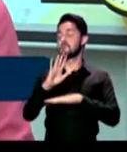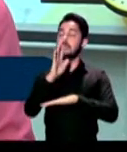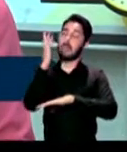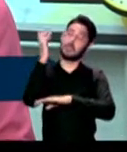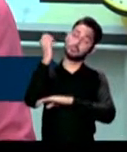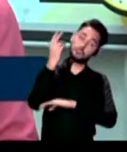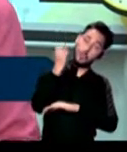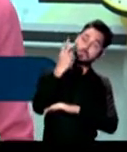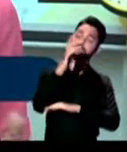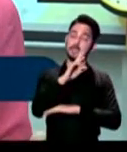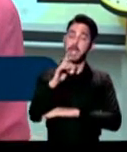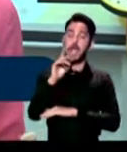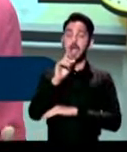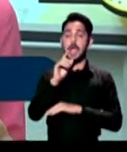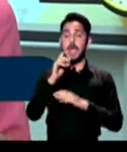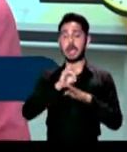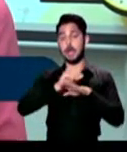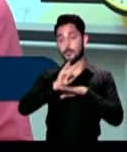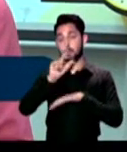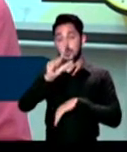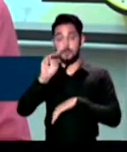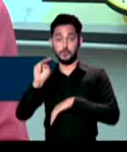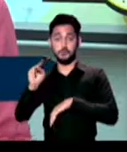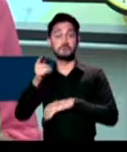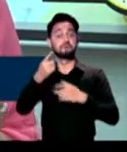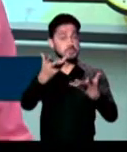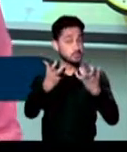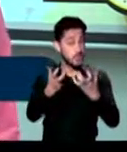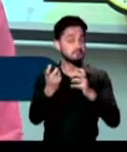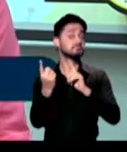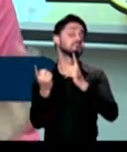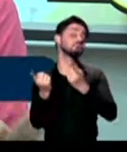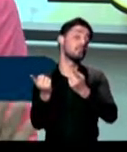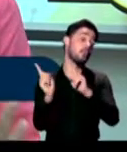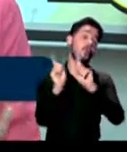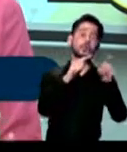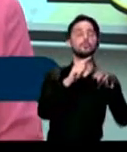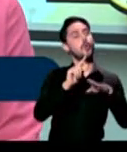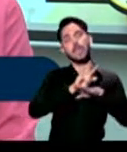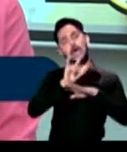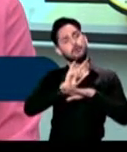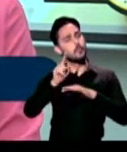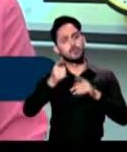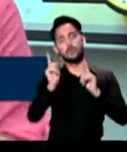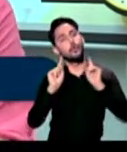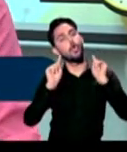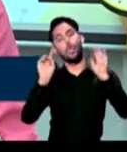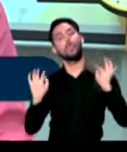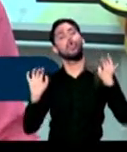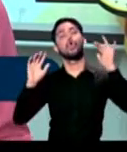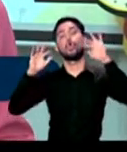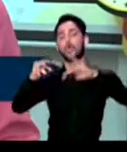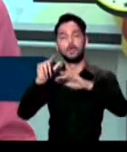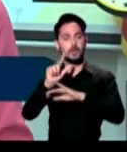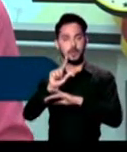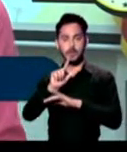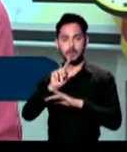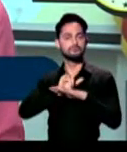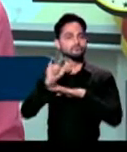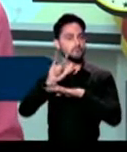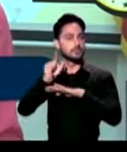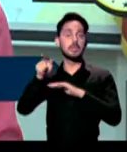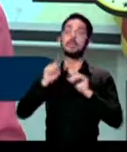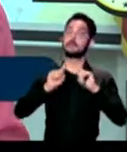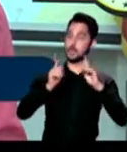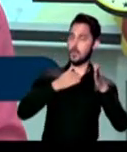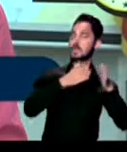Internacional Luis Muñoz Marín, y todo el que quiera puede darse cita, no al aeropuerto porque han hecho la petición de que se mantengan en las principales vías, pero sí podrán seguir